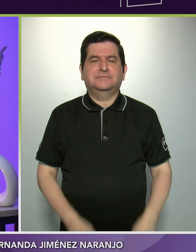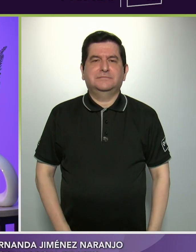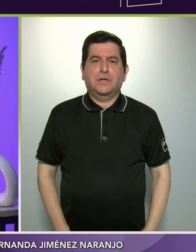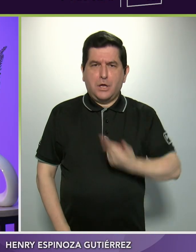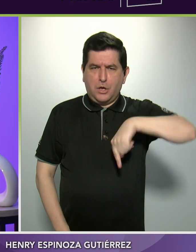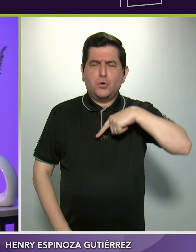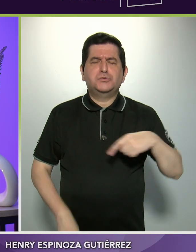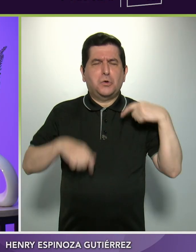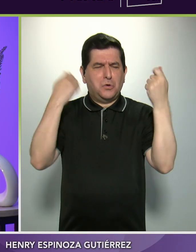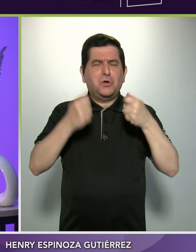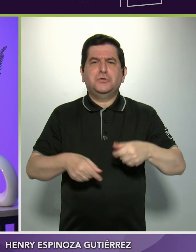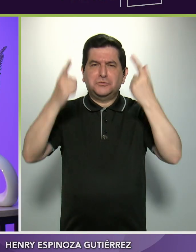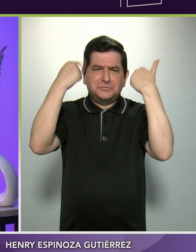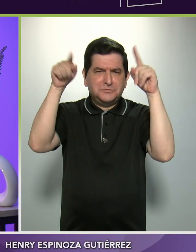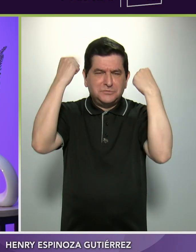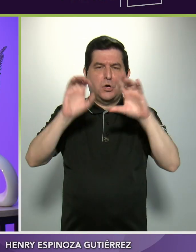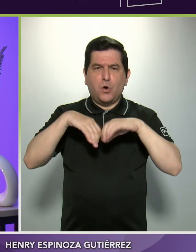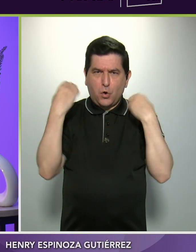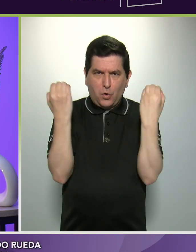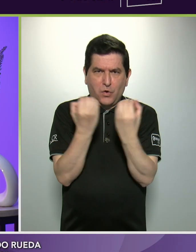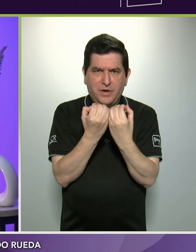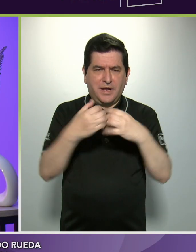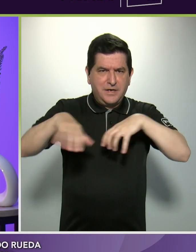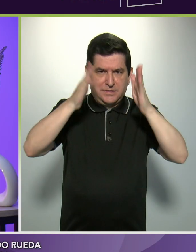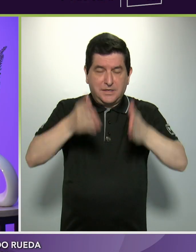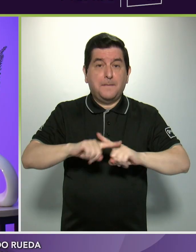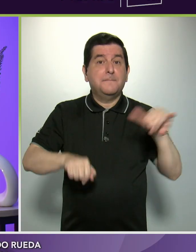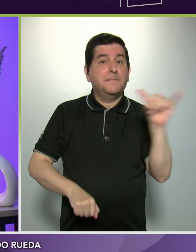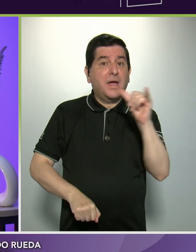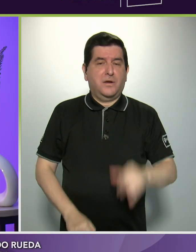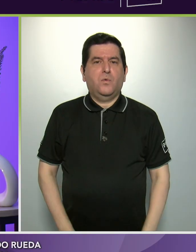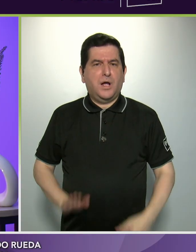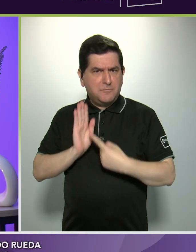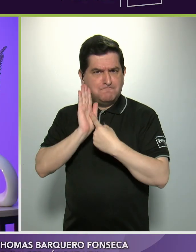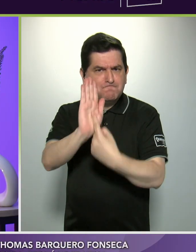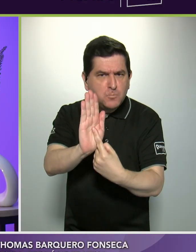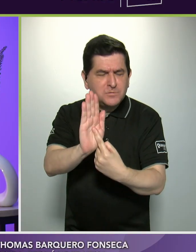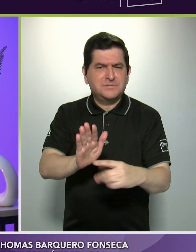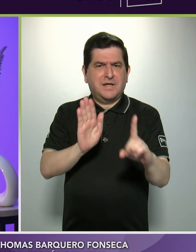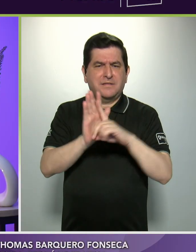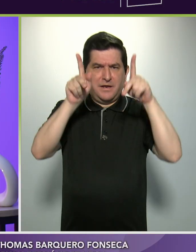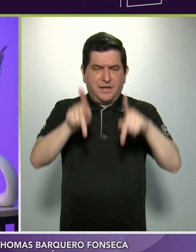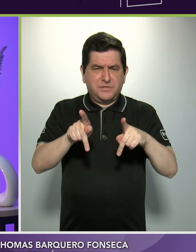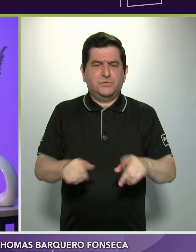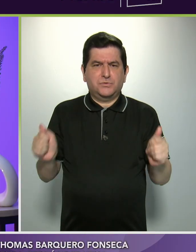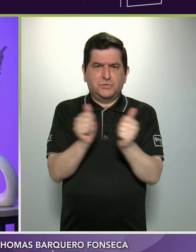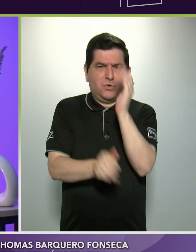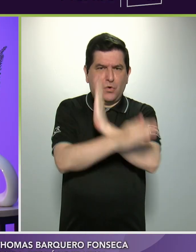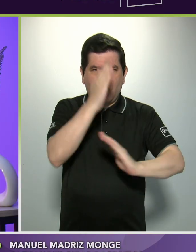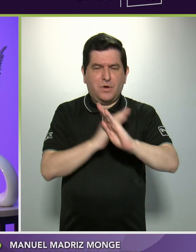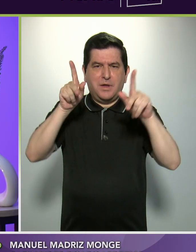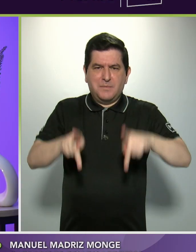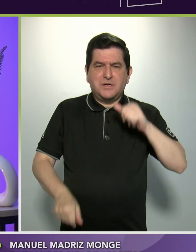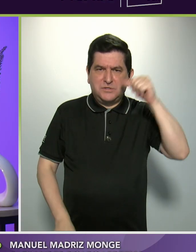hemos celebrado las conquistas de las organizaciones de activistas, pero también señalamos cuando los derechos de las personas con discapacidad